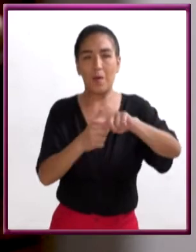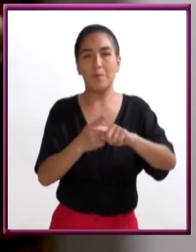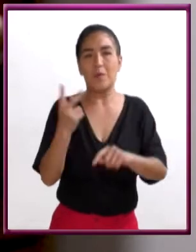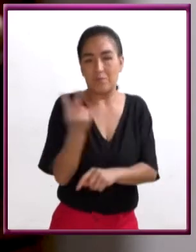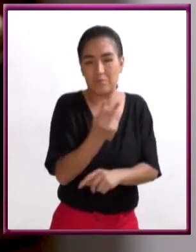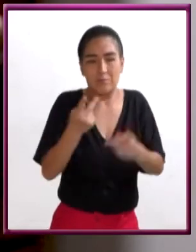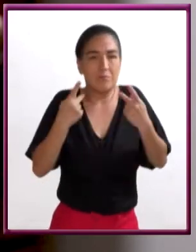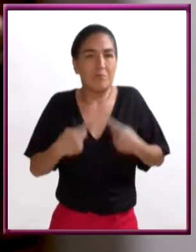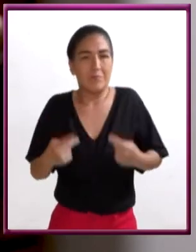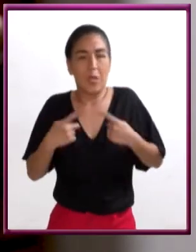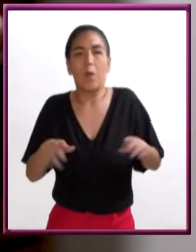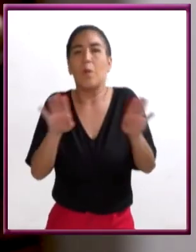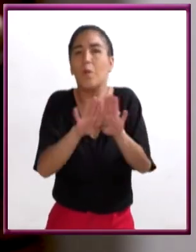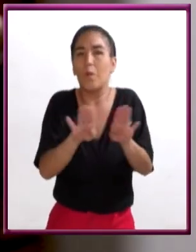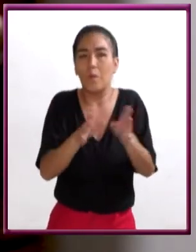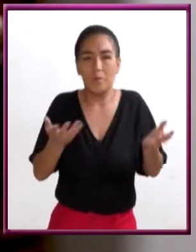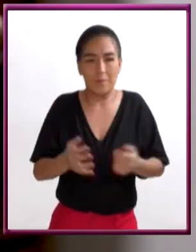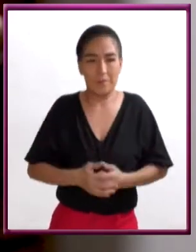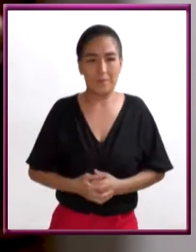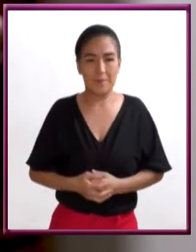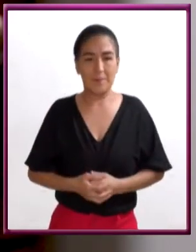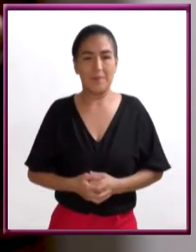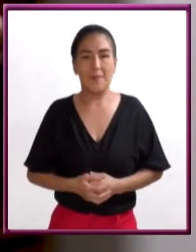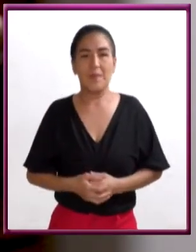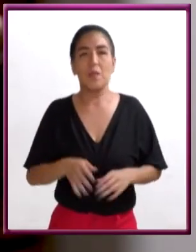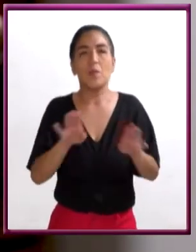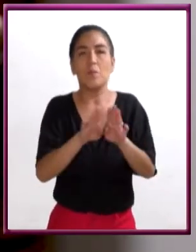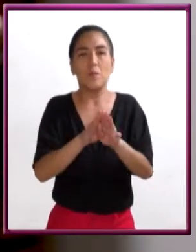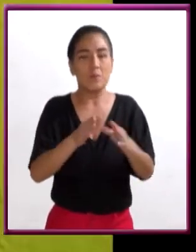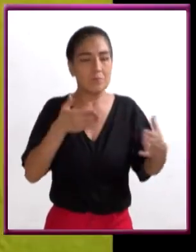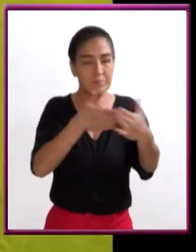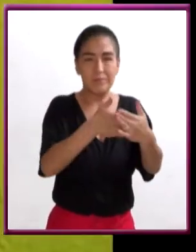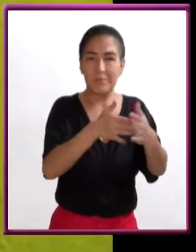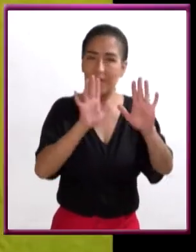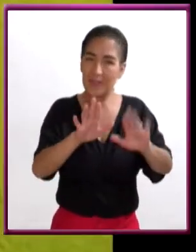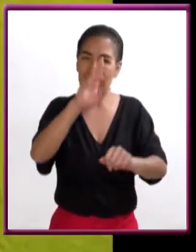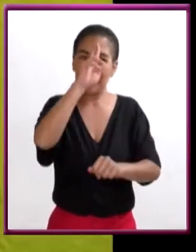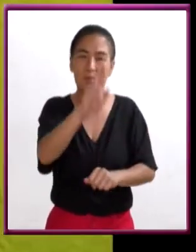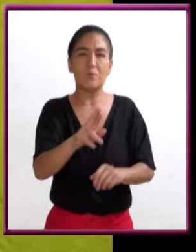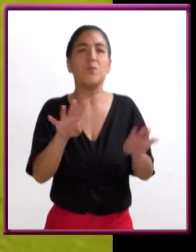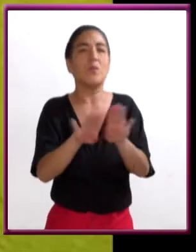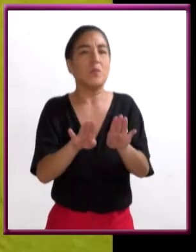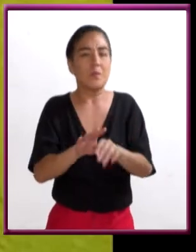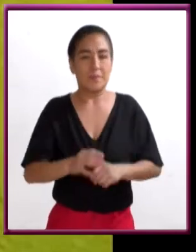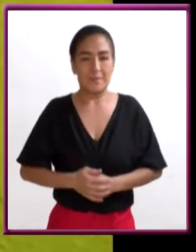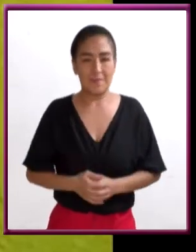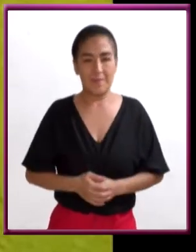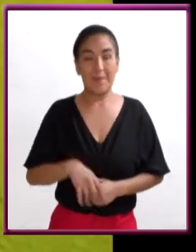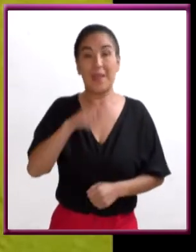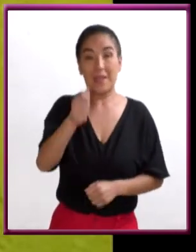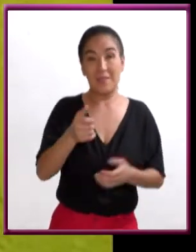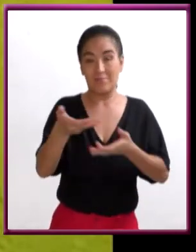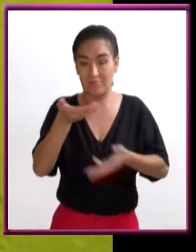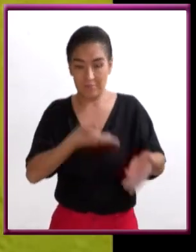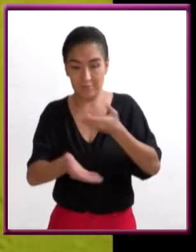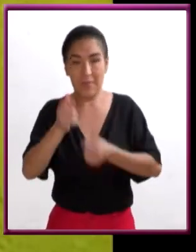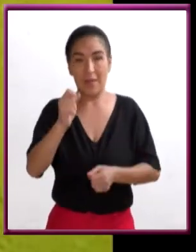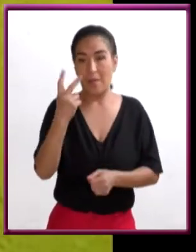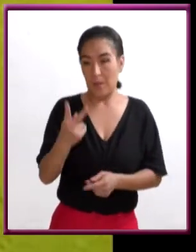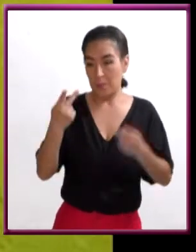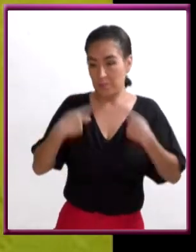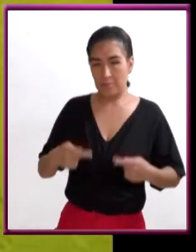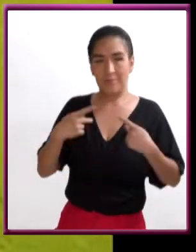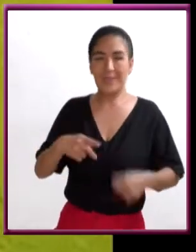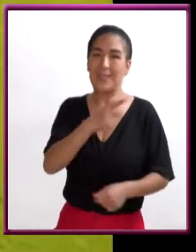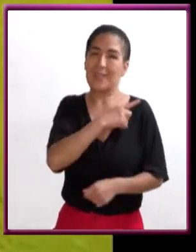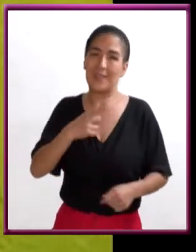personas? ¿Qué límites no deben cruzarse? Una relación sana entre dos personas es una relación